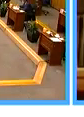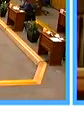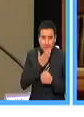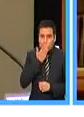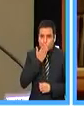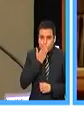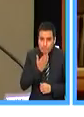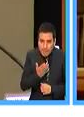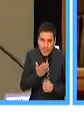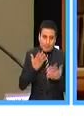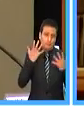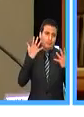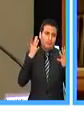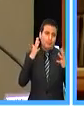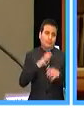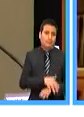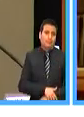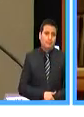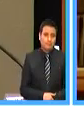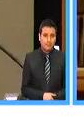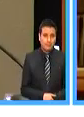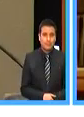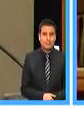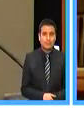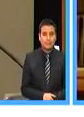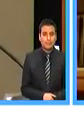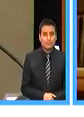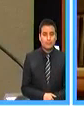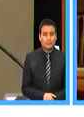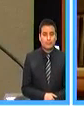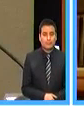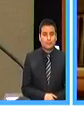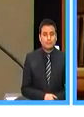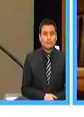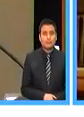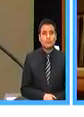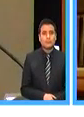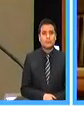a bien en qué se usó. Hay